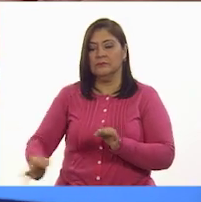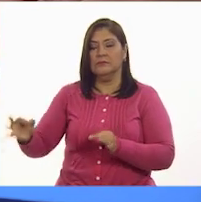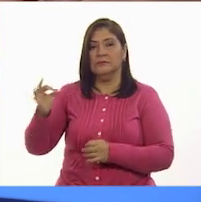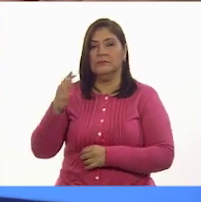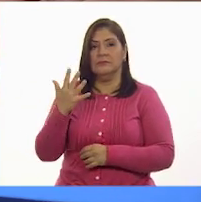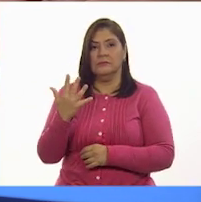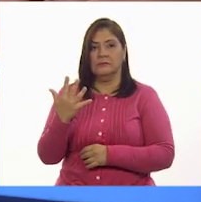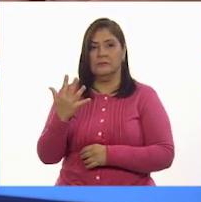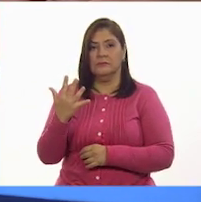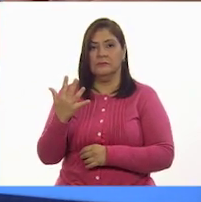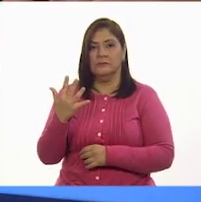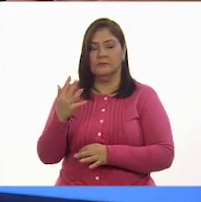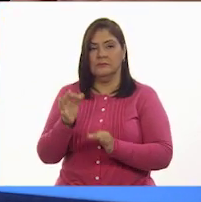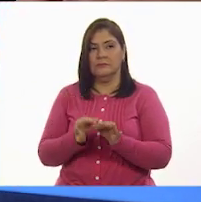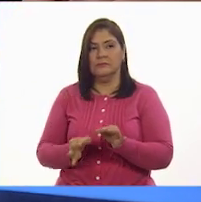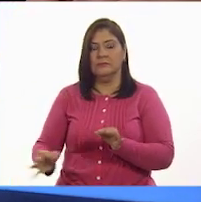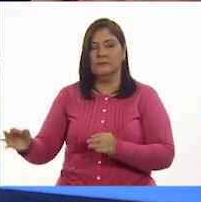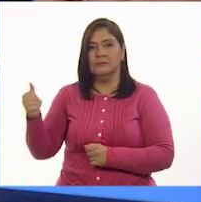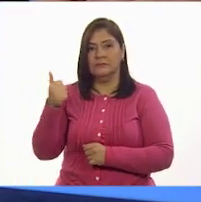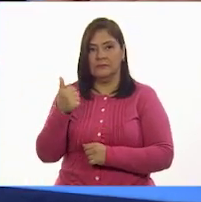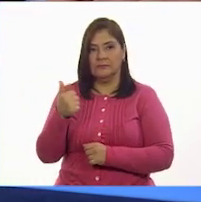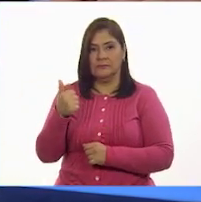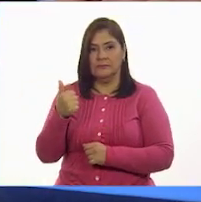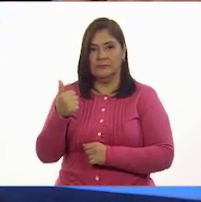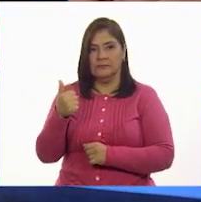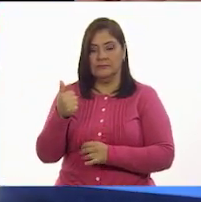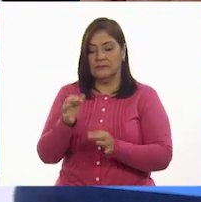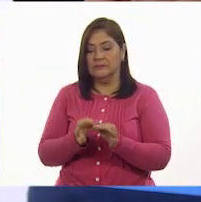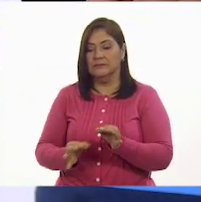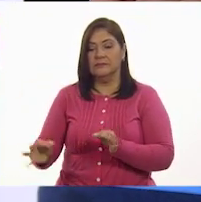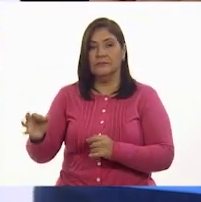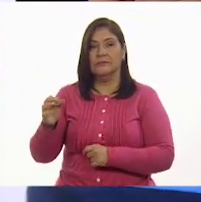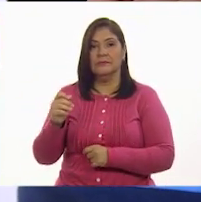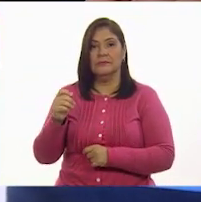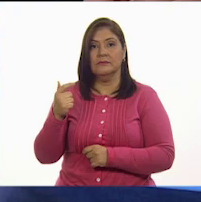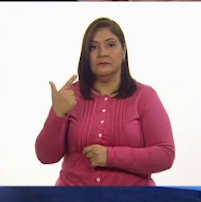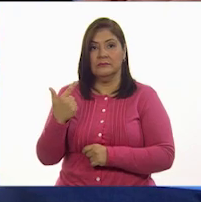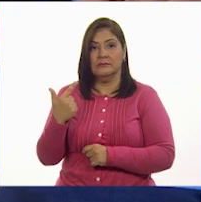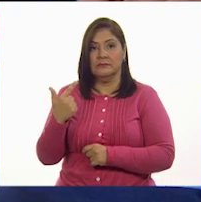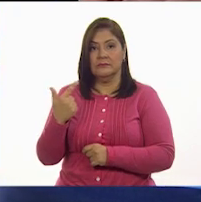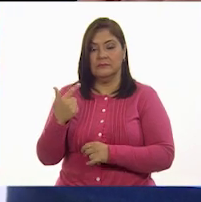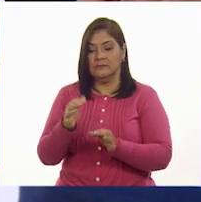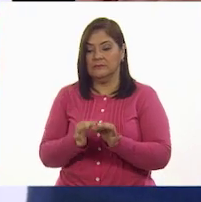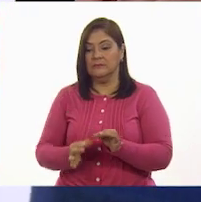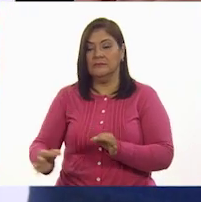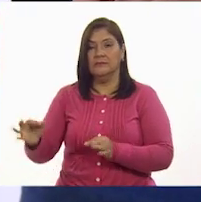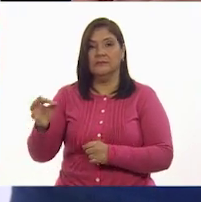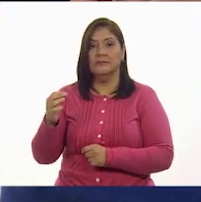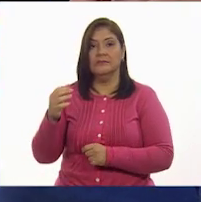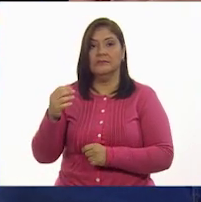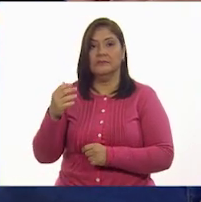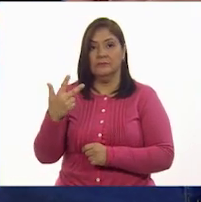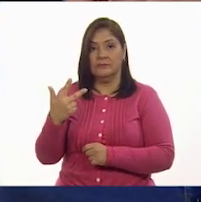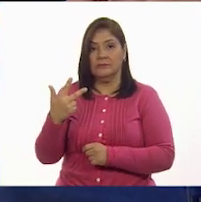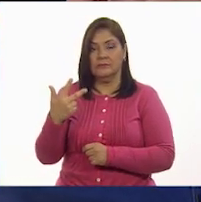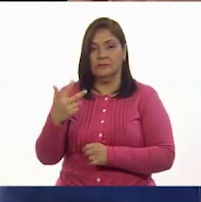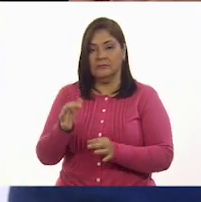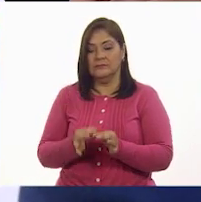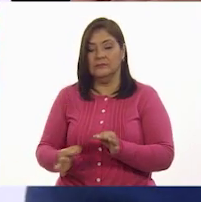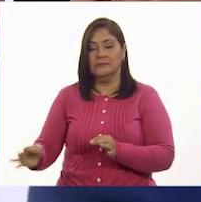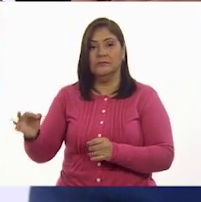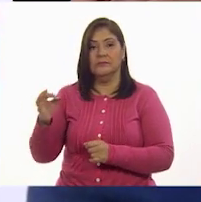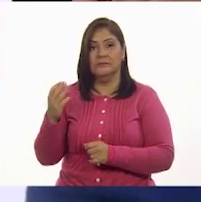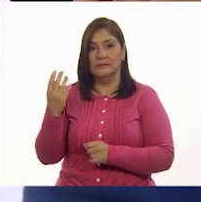cuatro, cinco, seis, siete,